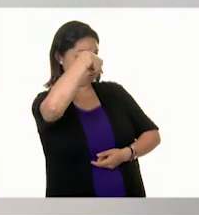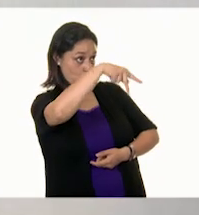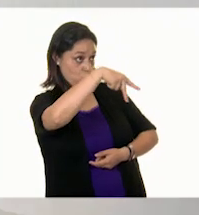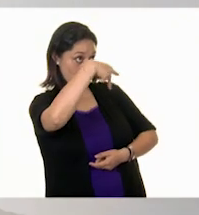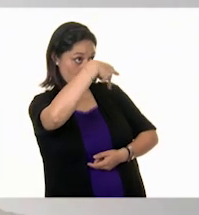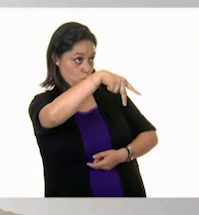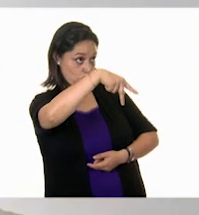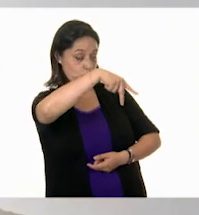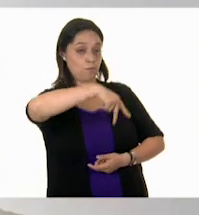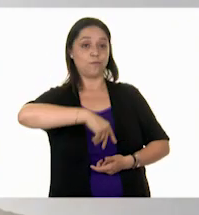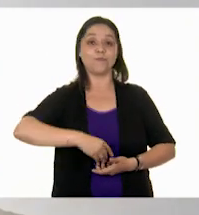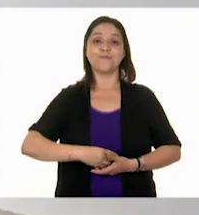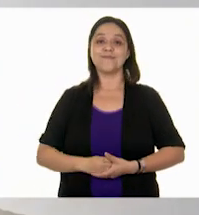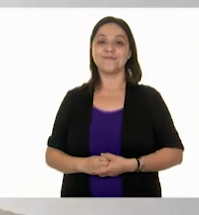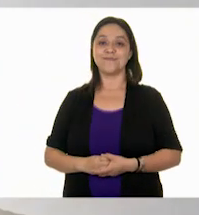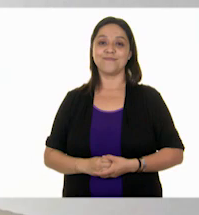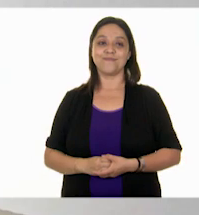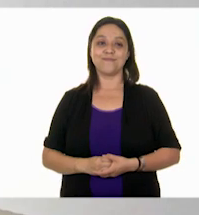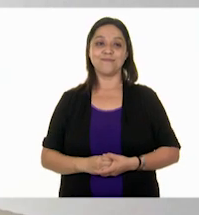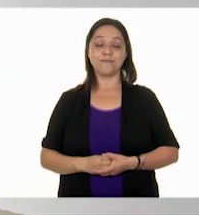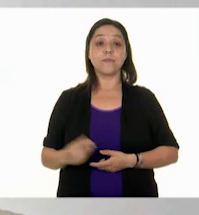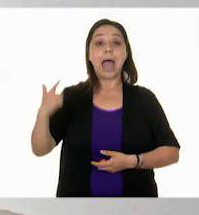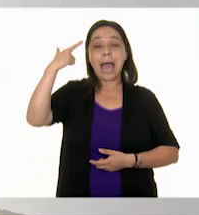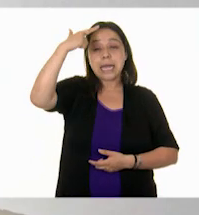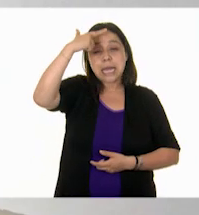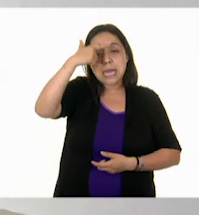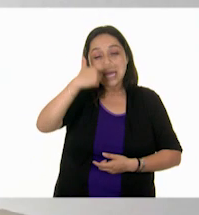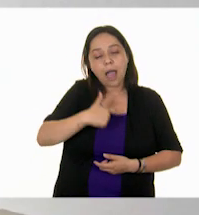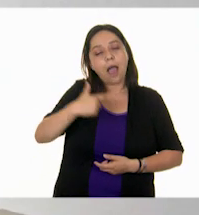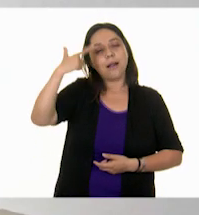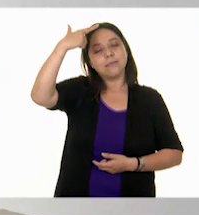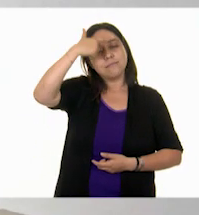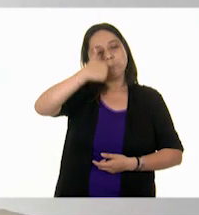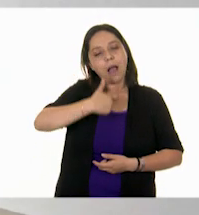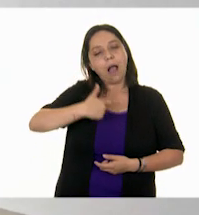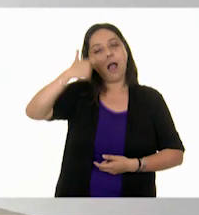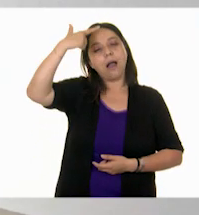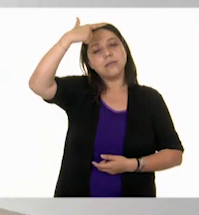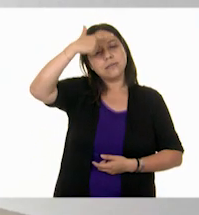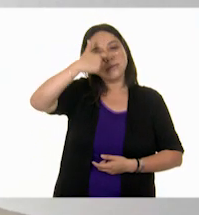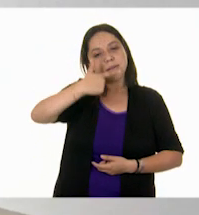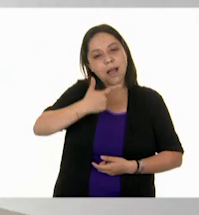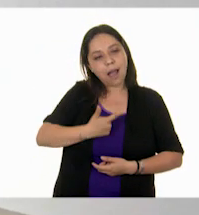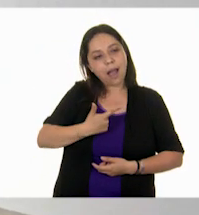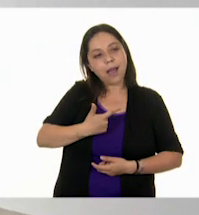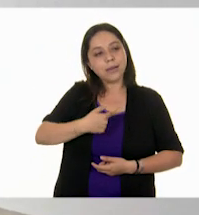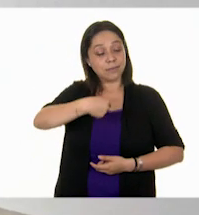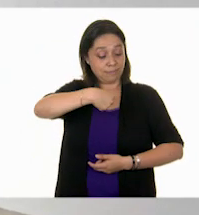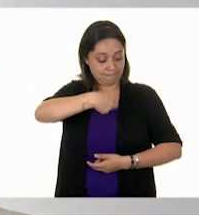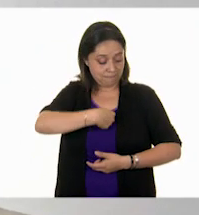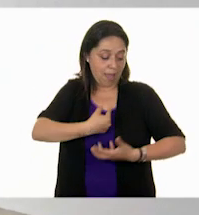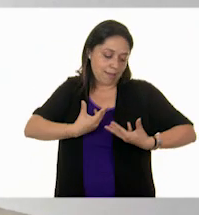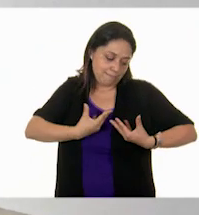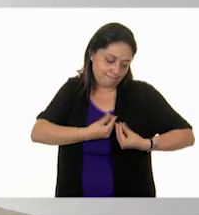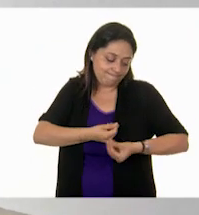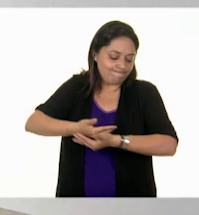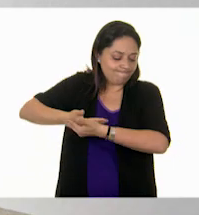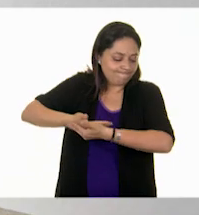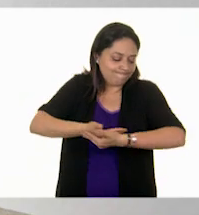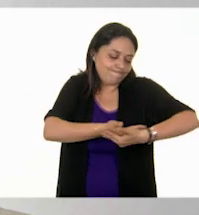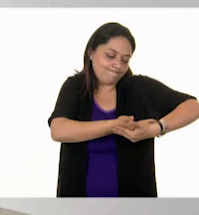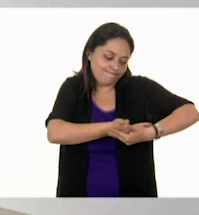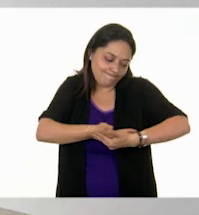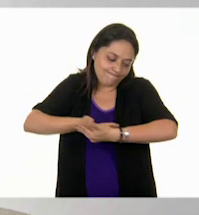tuyo. Y en las noches, yo te arrullo.